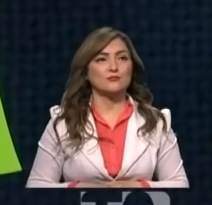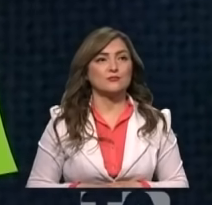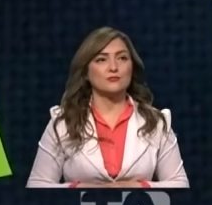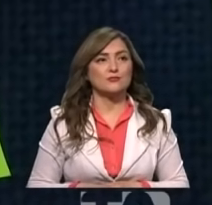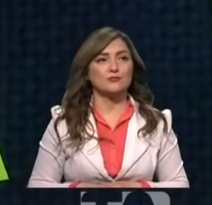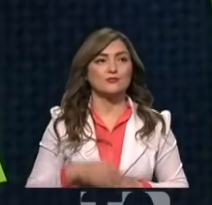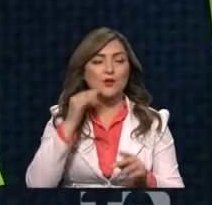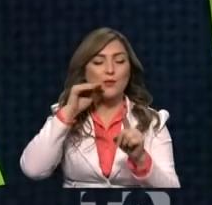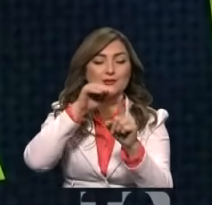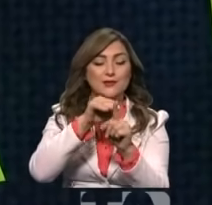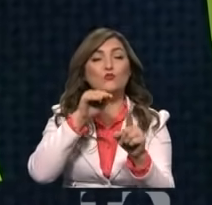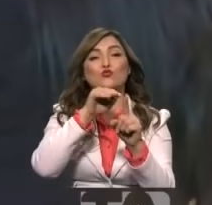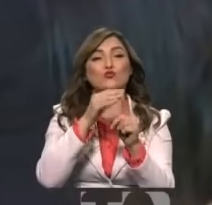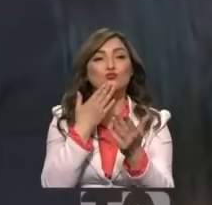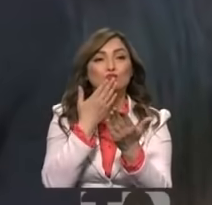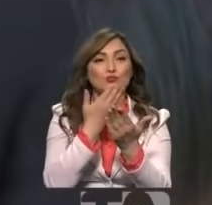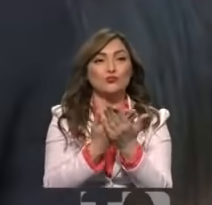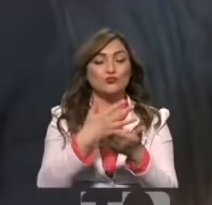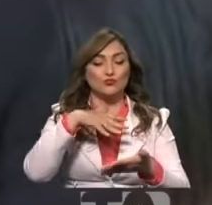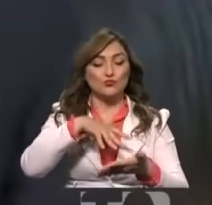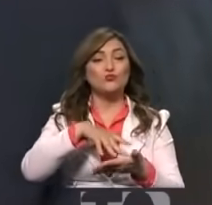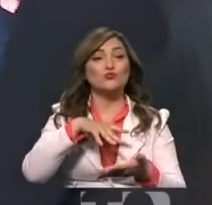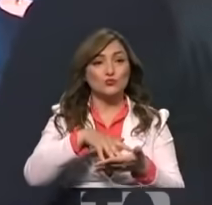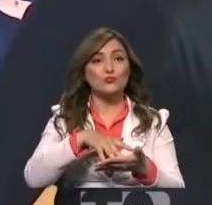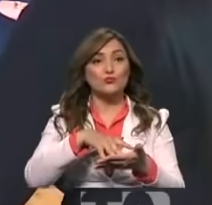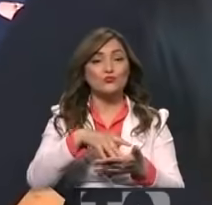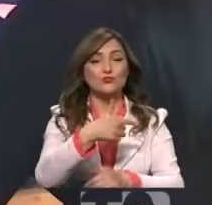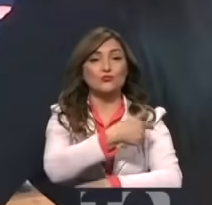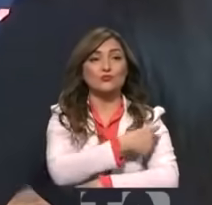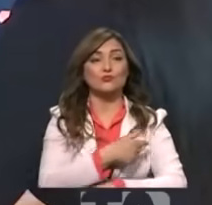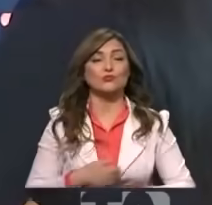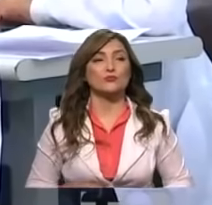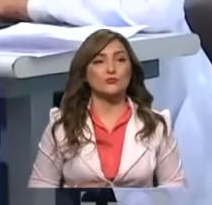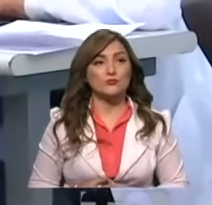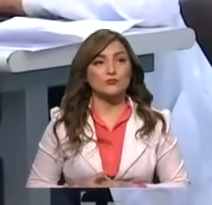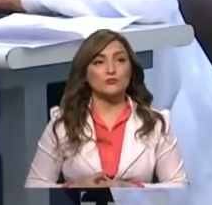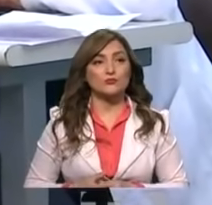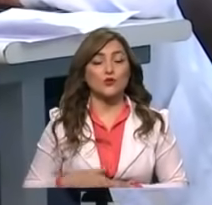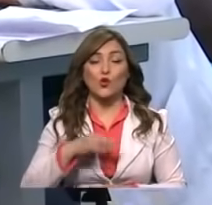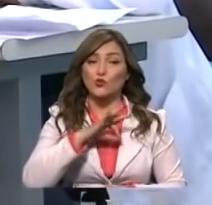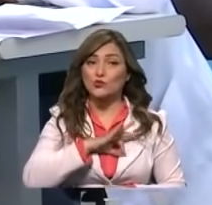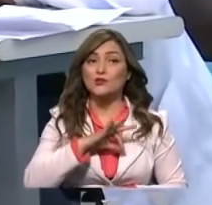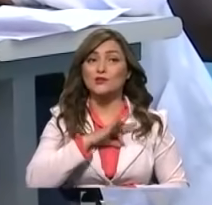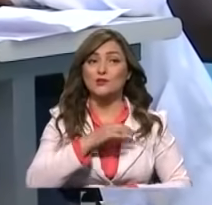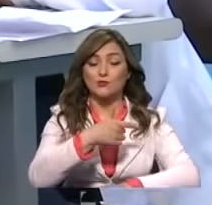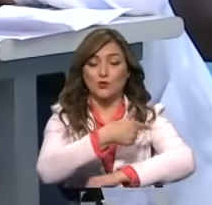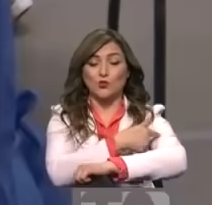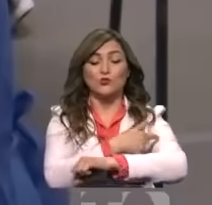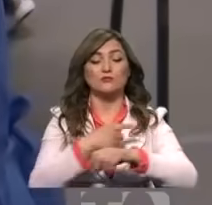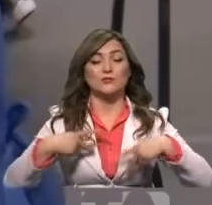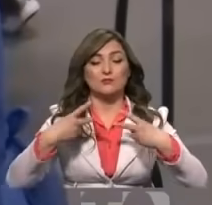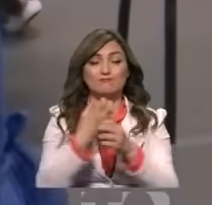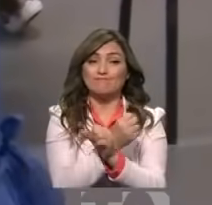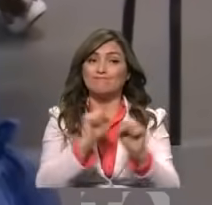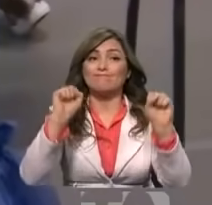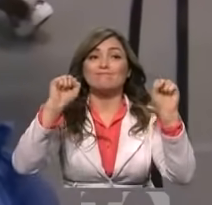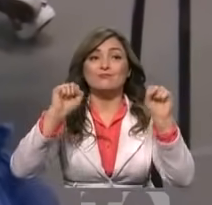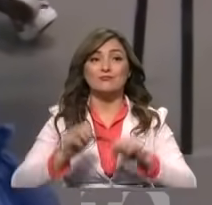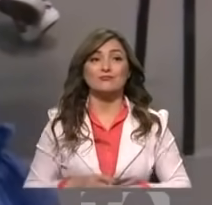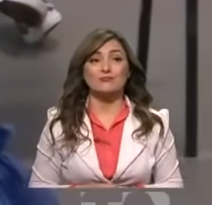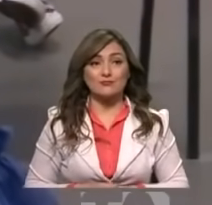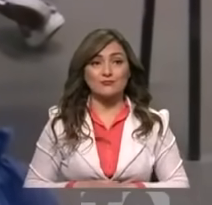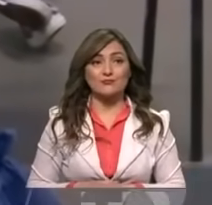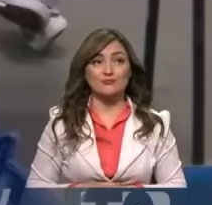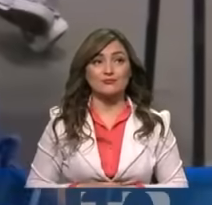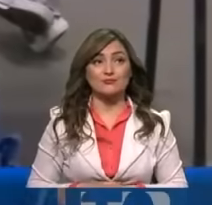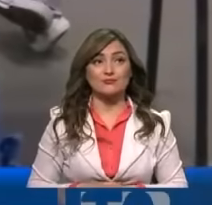Son los mensajes de gratitud que dejan los estudiantes tras ser vacunados. Ellos están conscientes que la vacuna salva vidas y es por esto que acuden